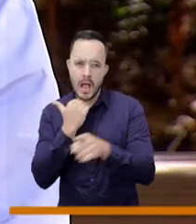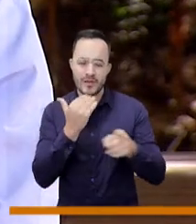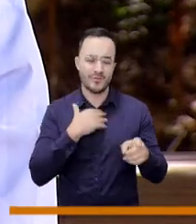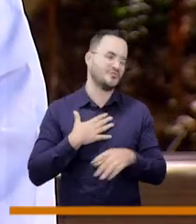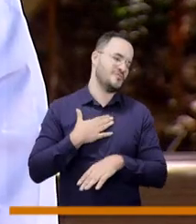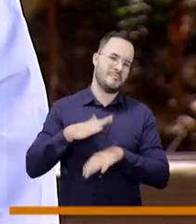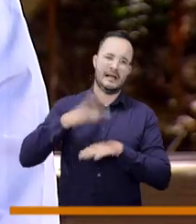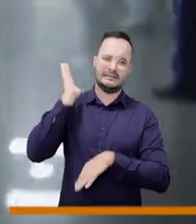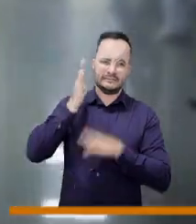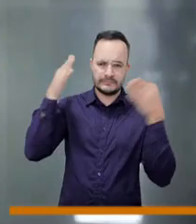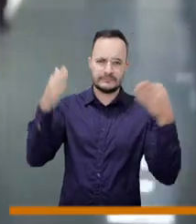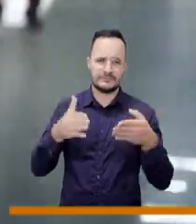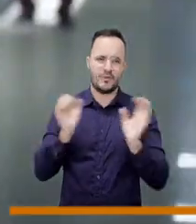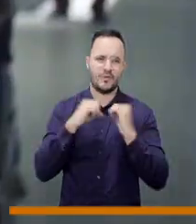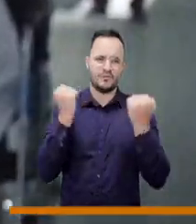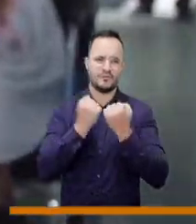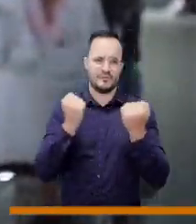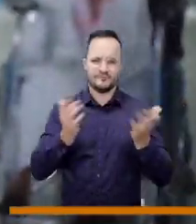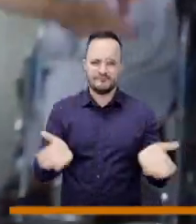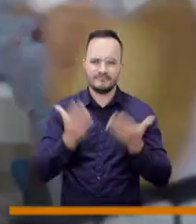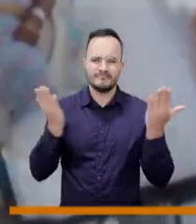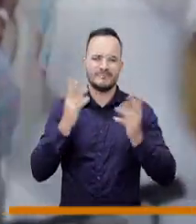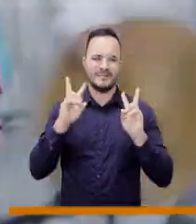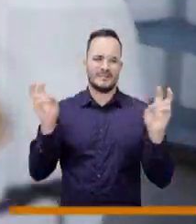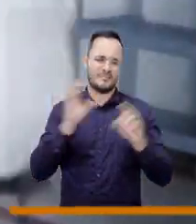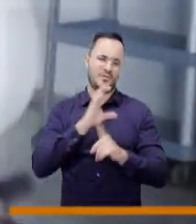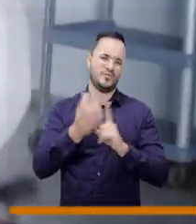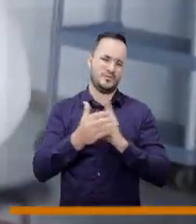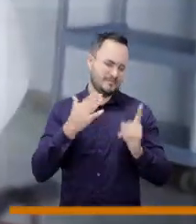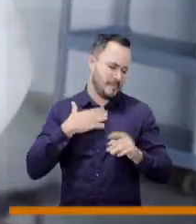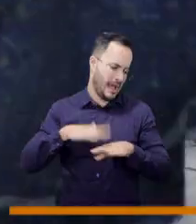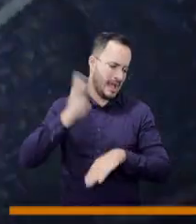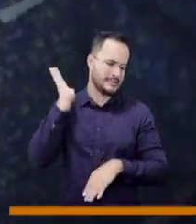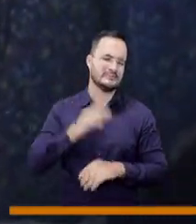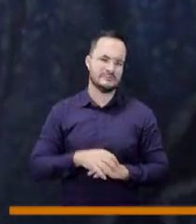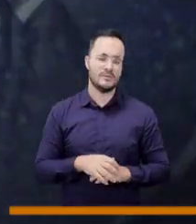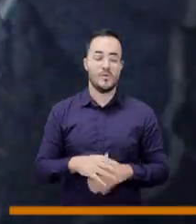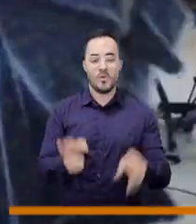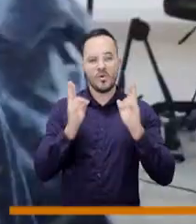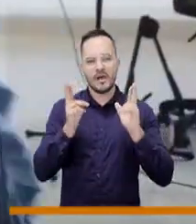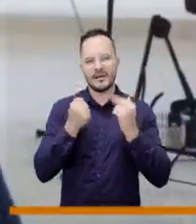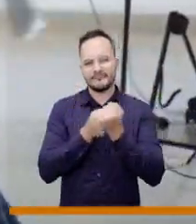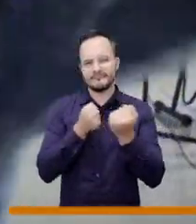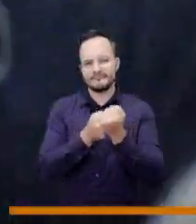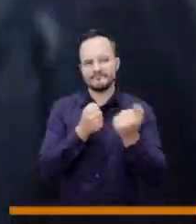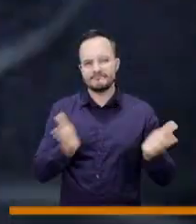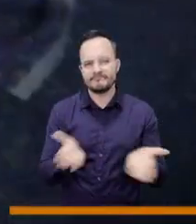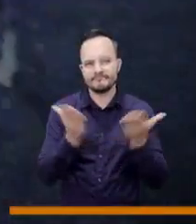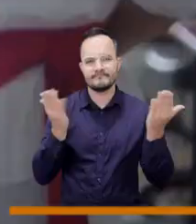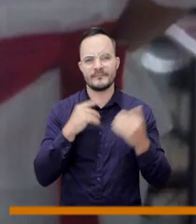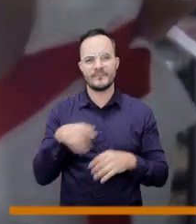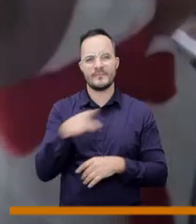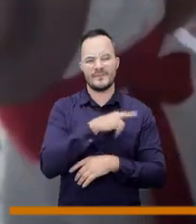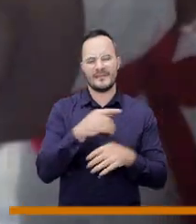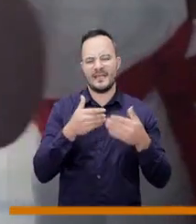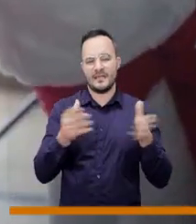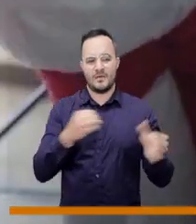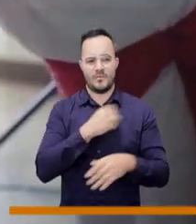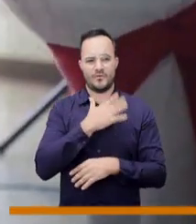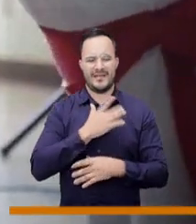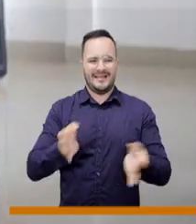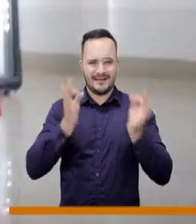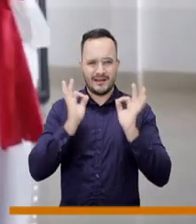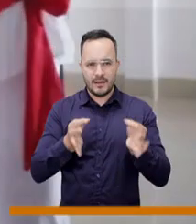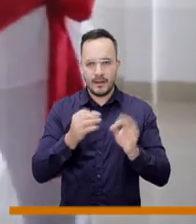acuerdo en cultura ha sacado del Consejo, y es que debemos crear, debemos ayudar a que existan y que se generen